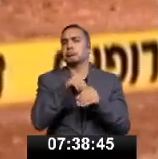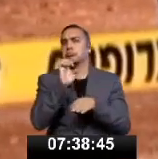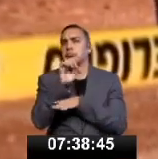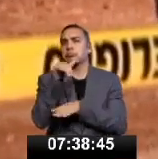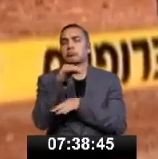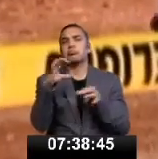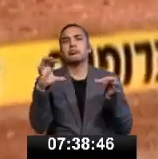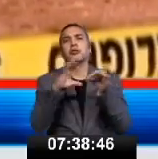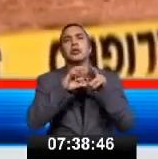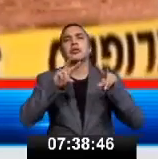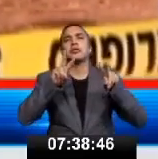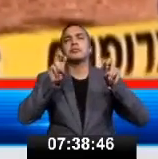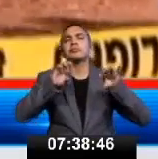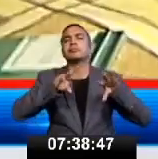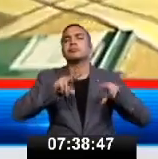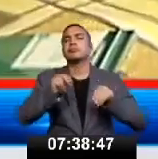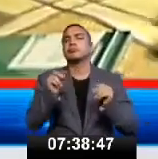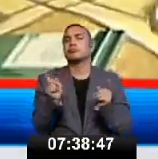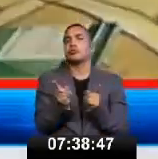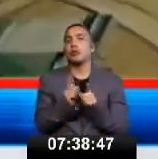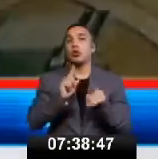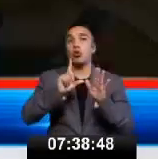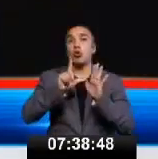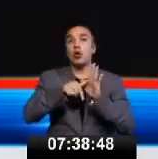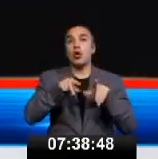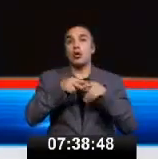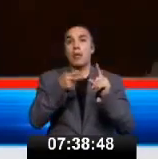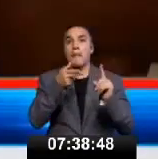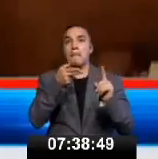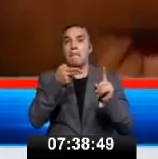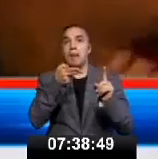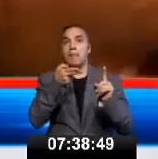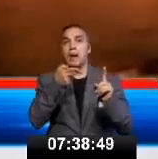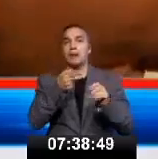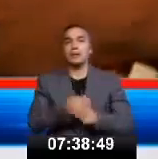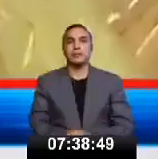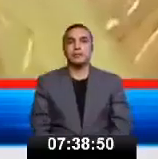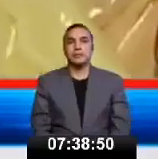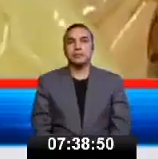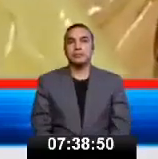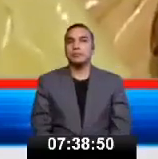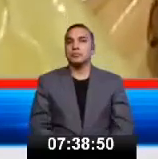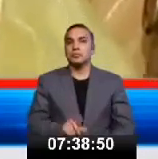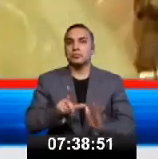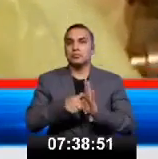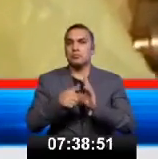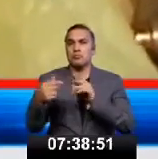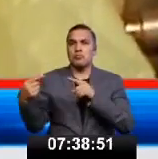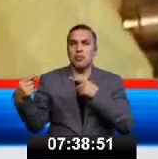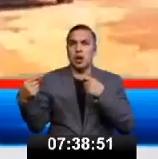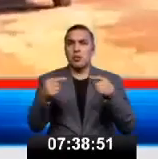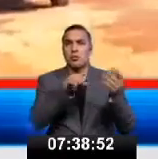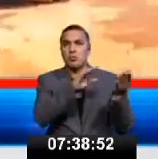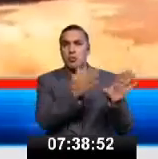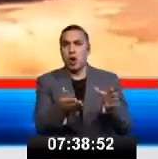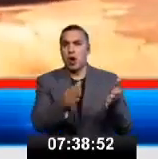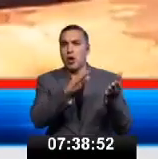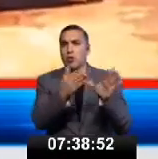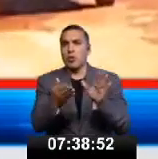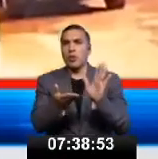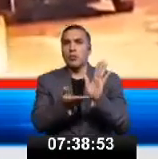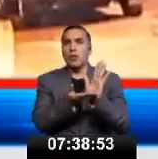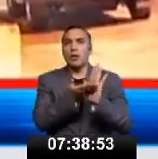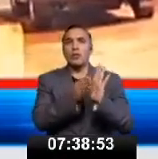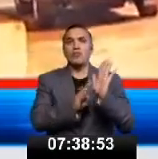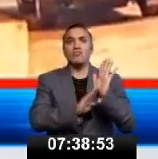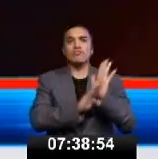asociada a delitos menores que pronto incursionó en sicariato. a base de violencia, muerte y sangre, crecieron